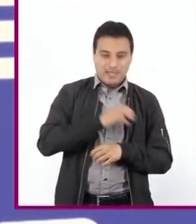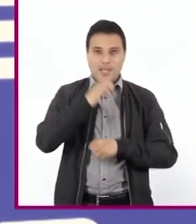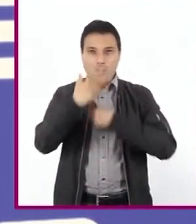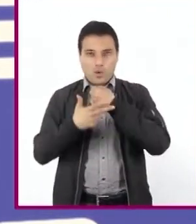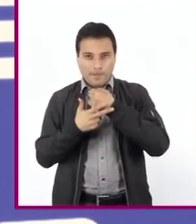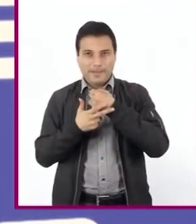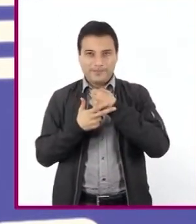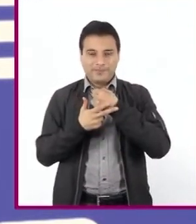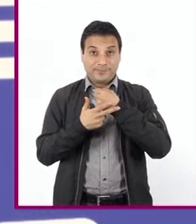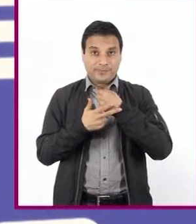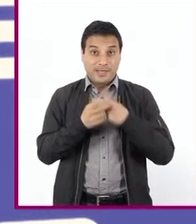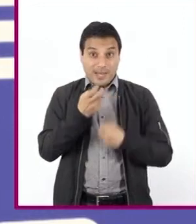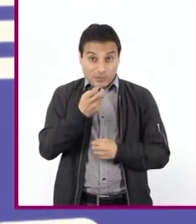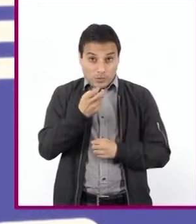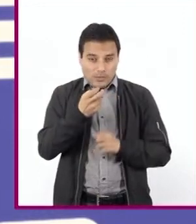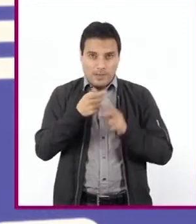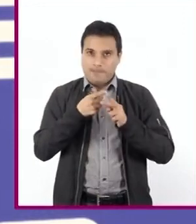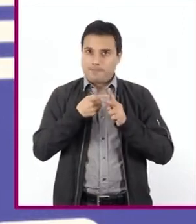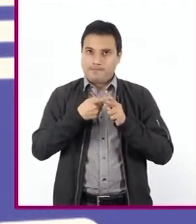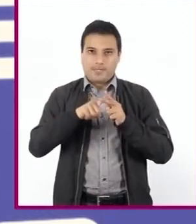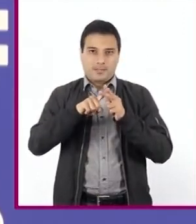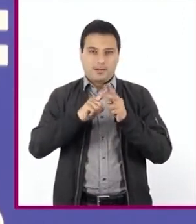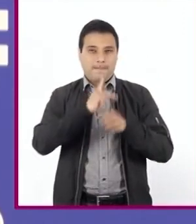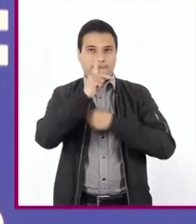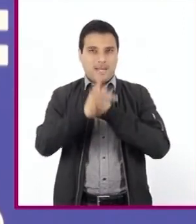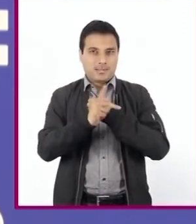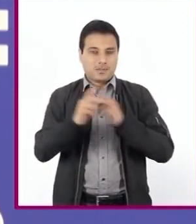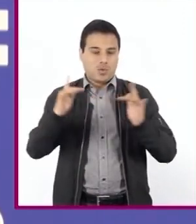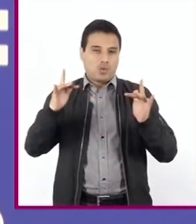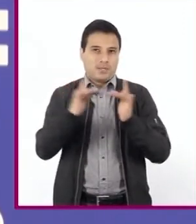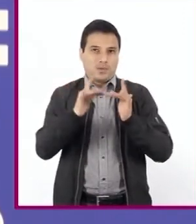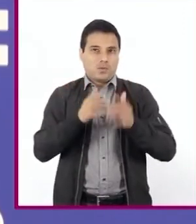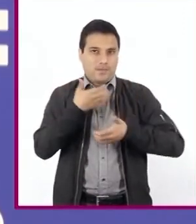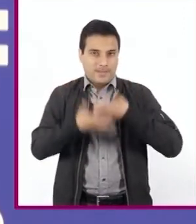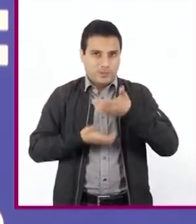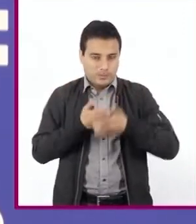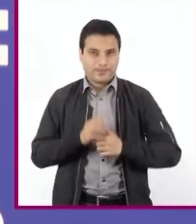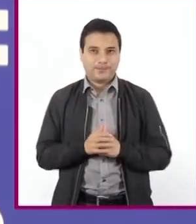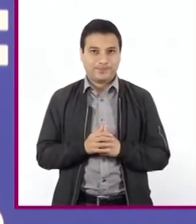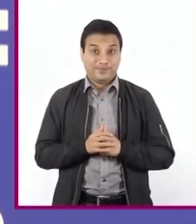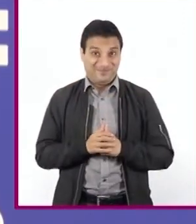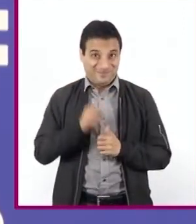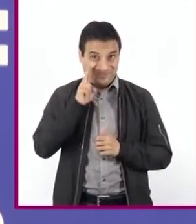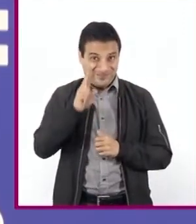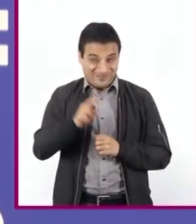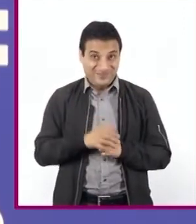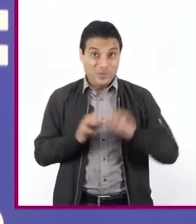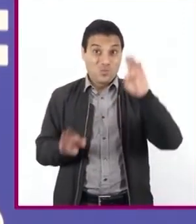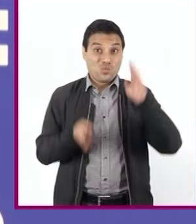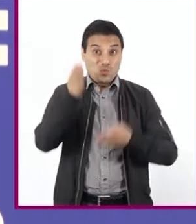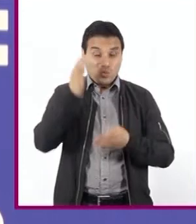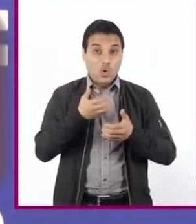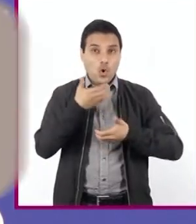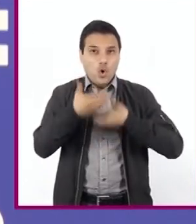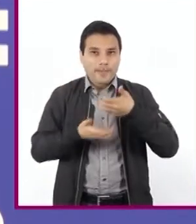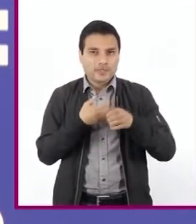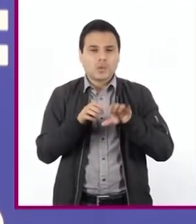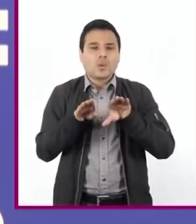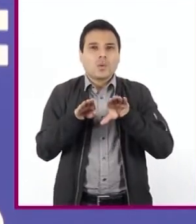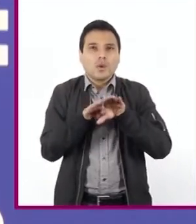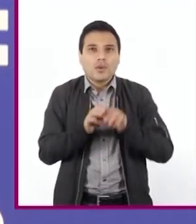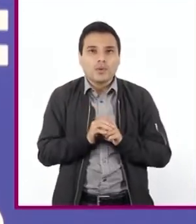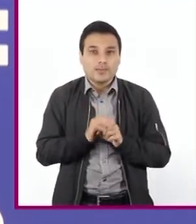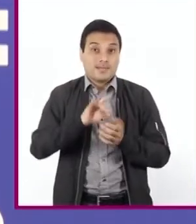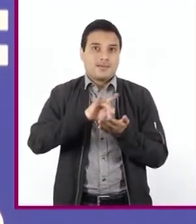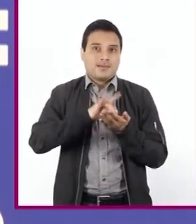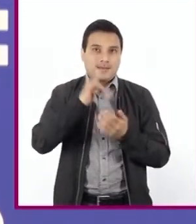como una primera etapa de la globalización? Así es, el comercio global se hizo posible con los